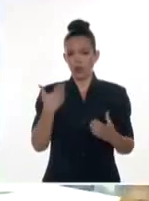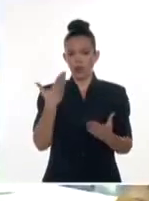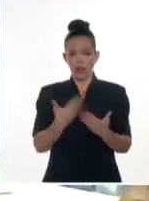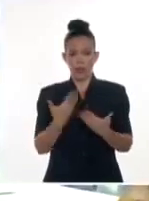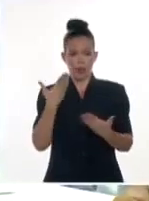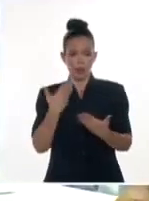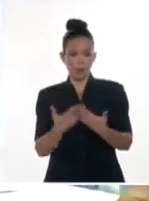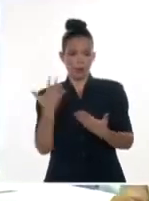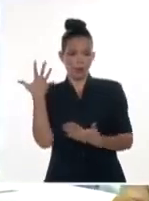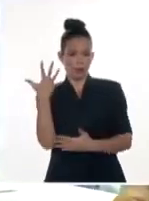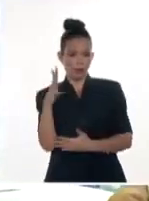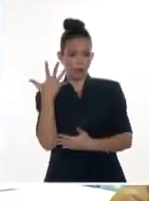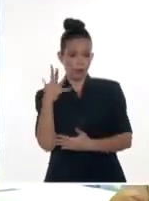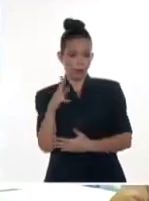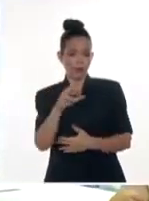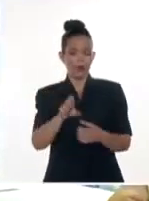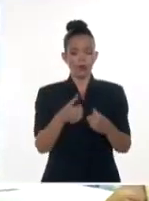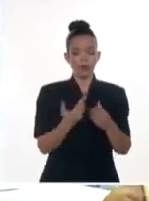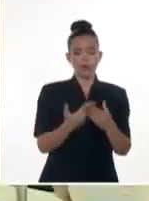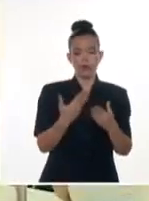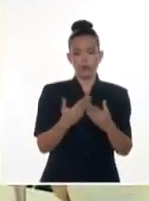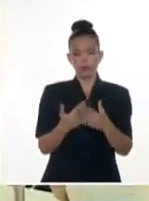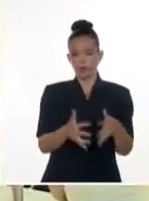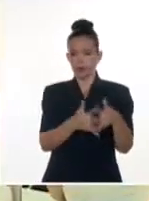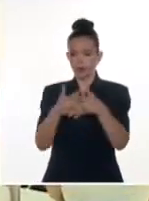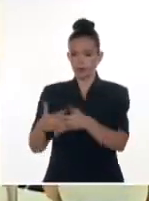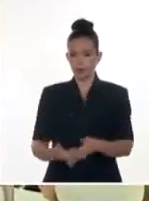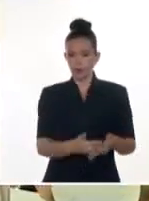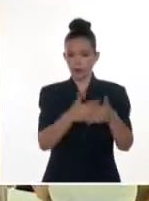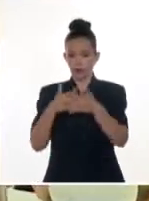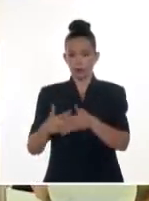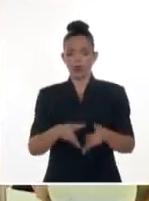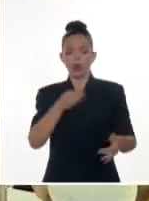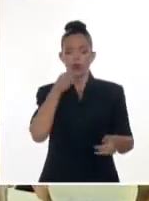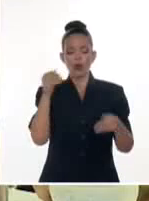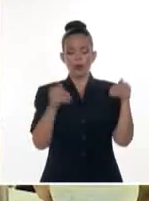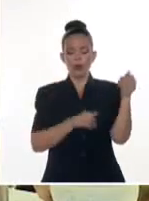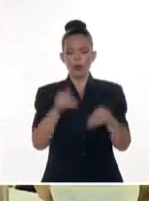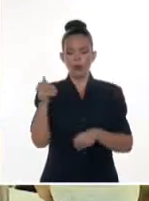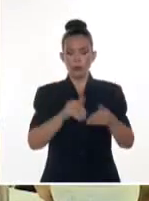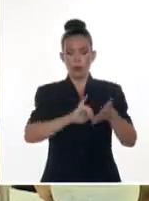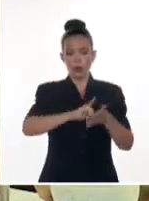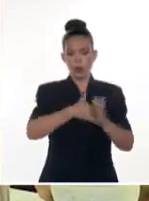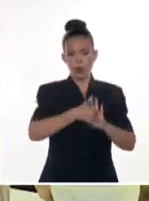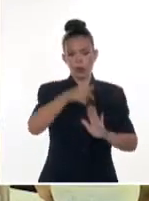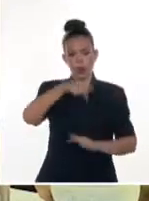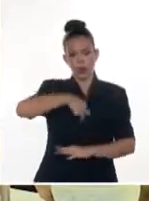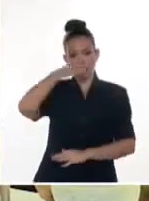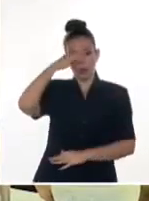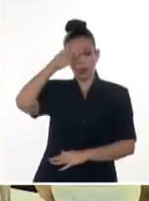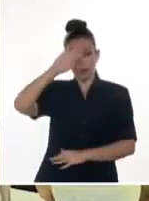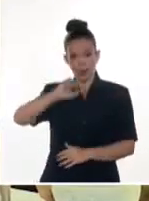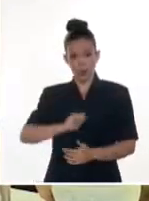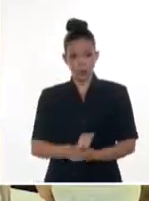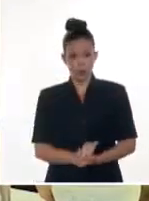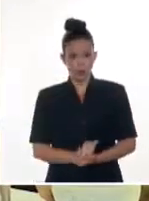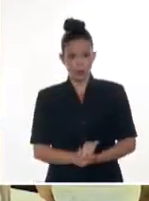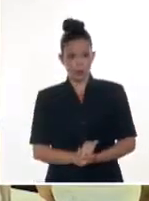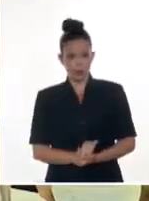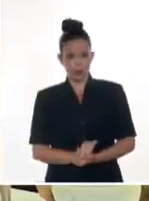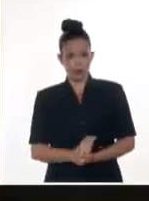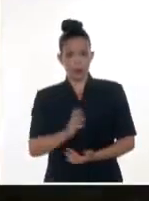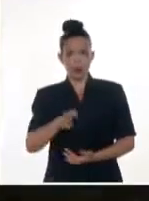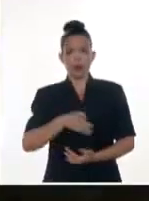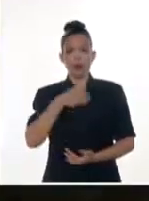incluidos los norteamericanos, en los principales proyectos agrícolas del país. Los empresarios estadounidenses visitarán